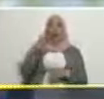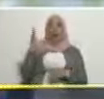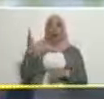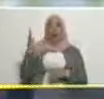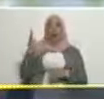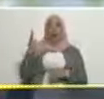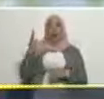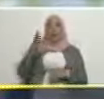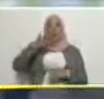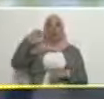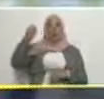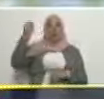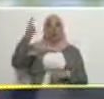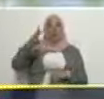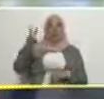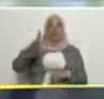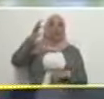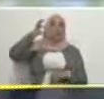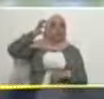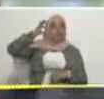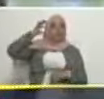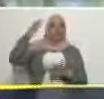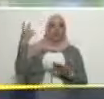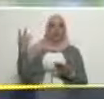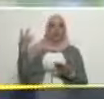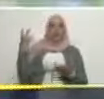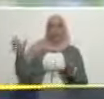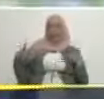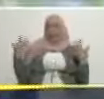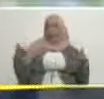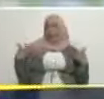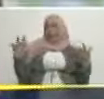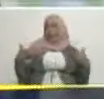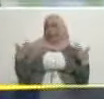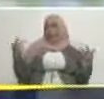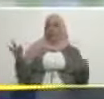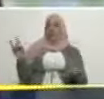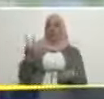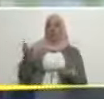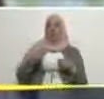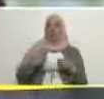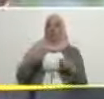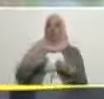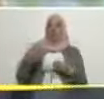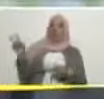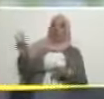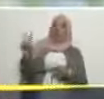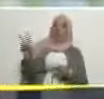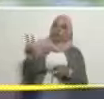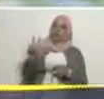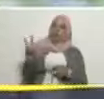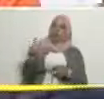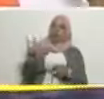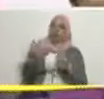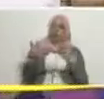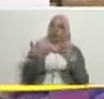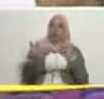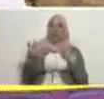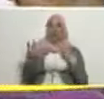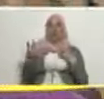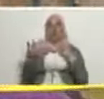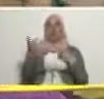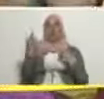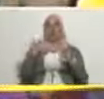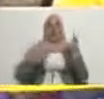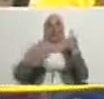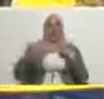El orgullo de ser venezolano, la alegría de vivir en Venezuela, ir con el tricolor, ir